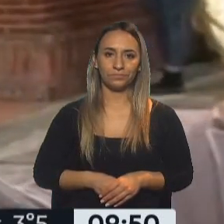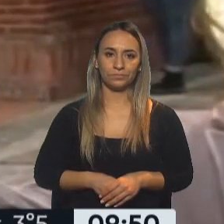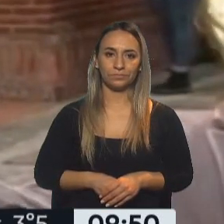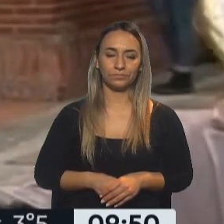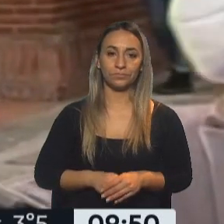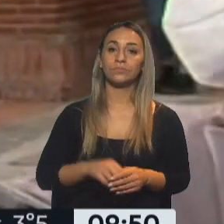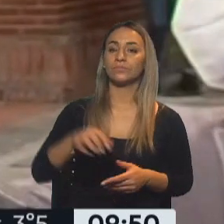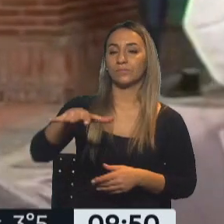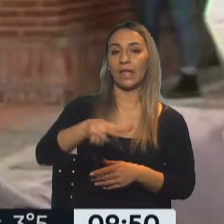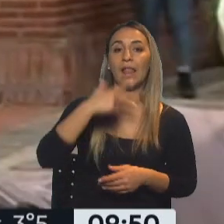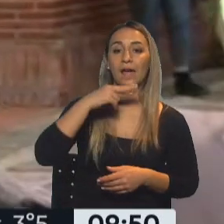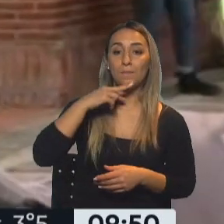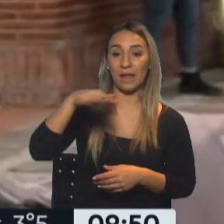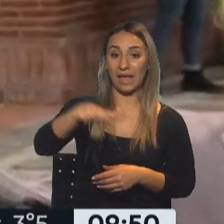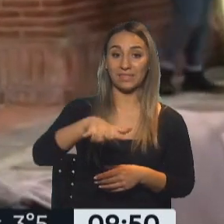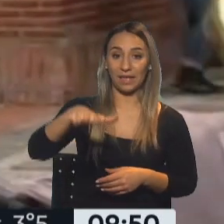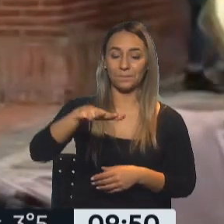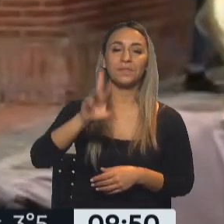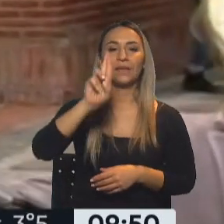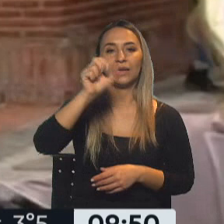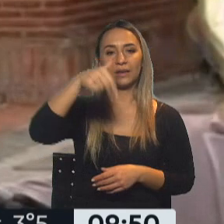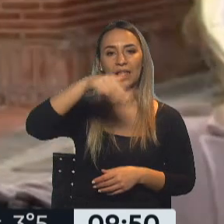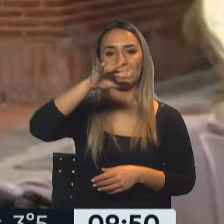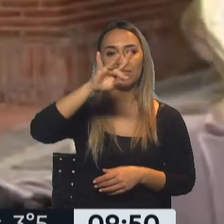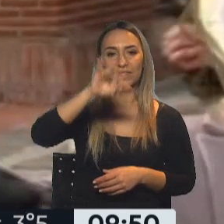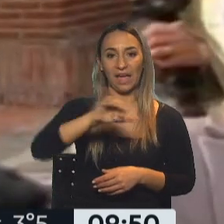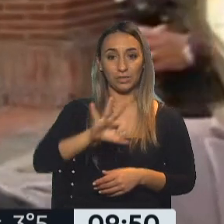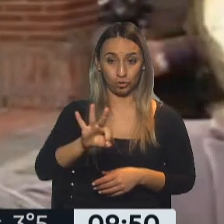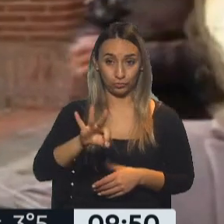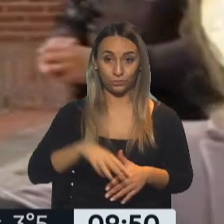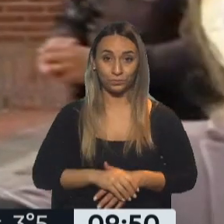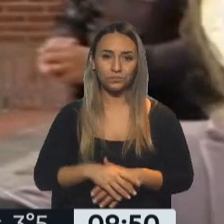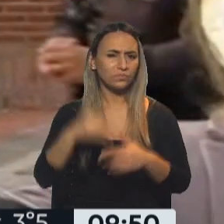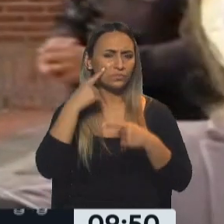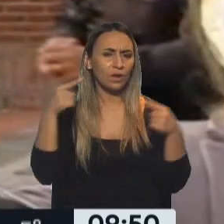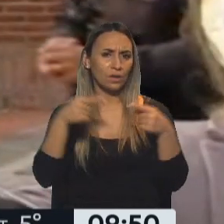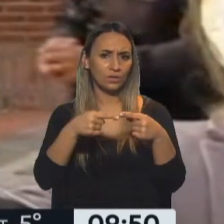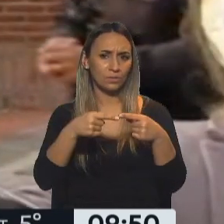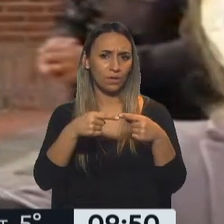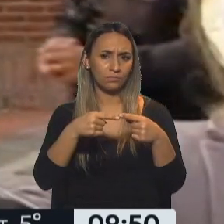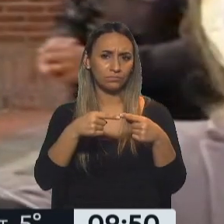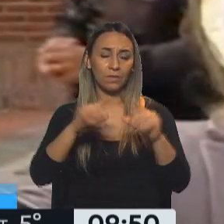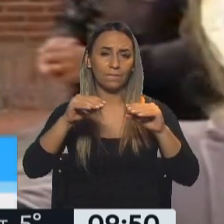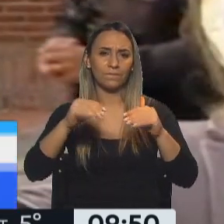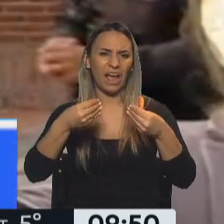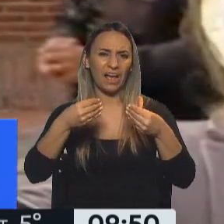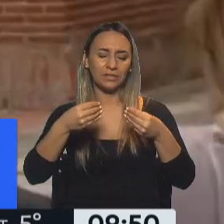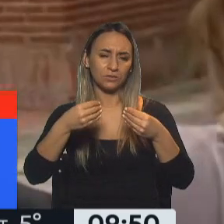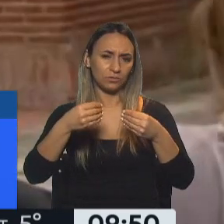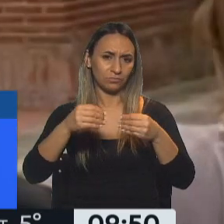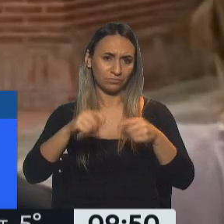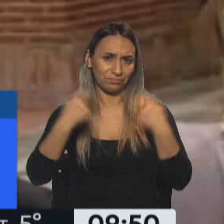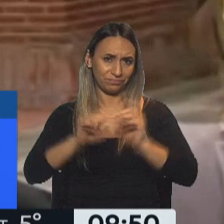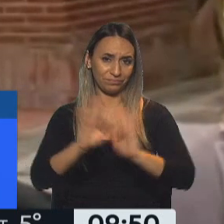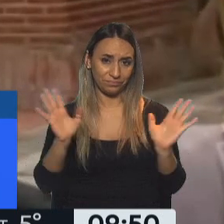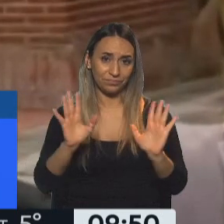Urgente a las afueras de La Plata, en Gonet, sí, Florencio Randazzo, lo escuchamos en vivo. El objetivo es romper con el fracaso que han llevado